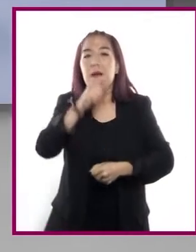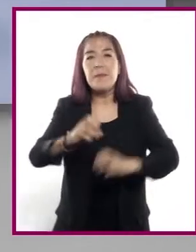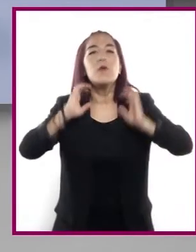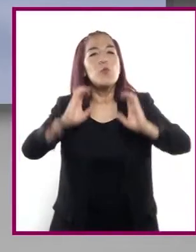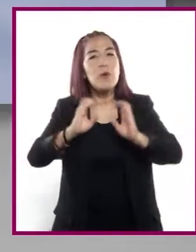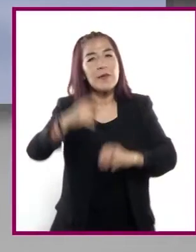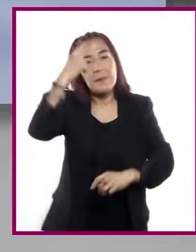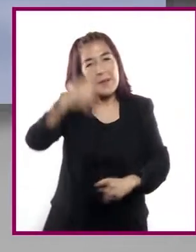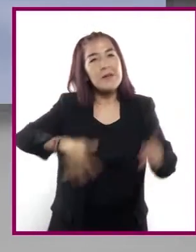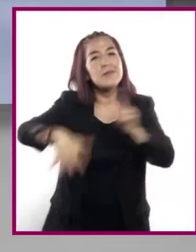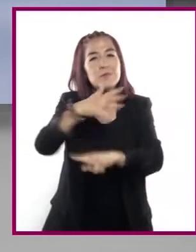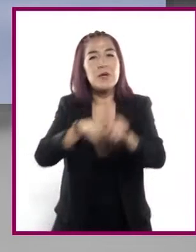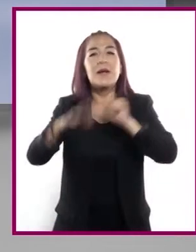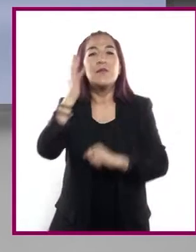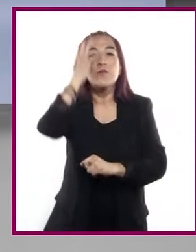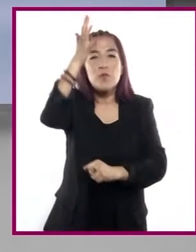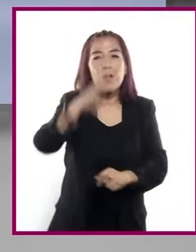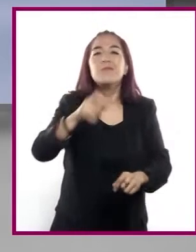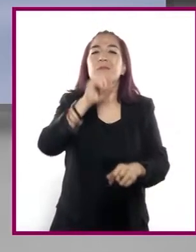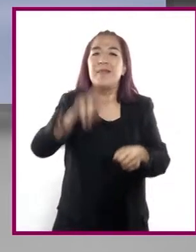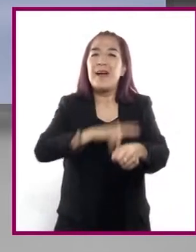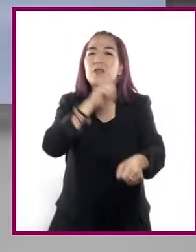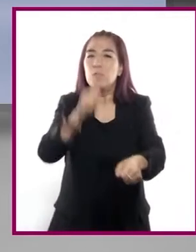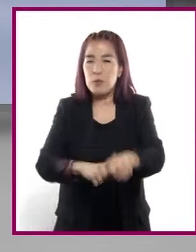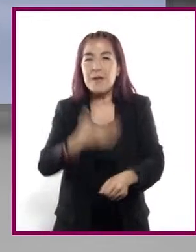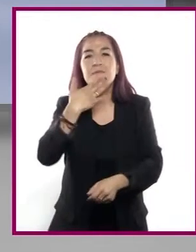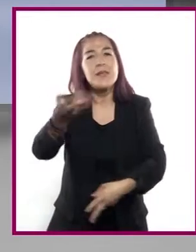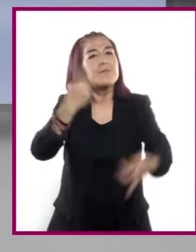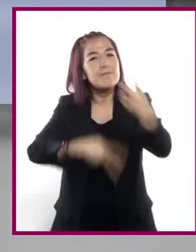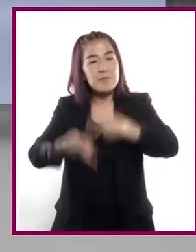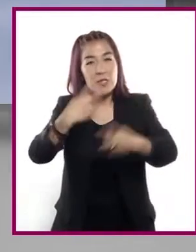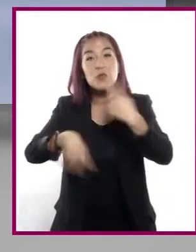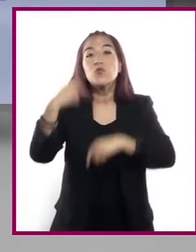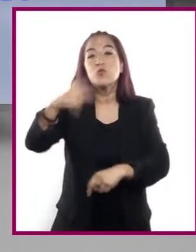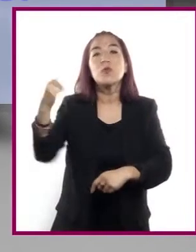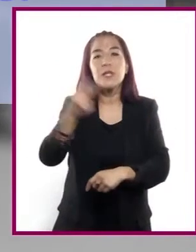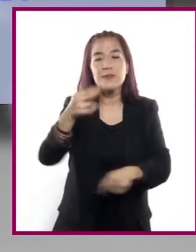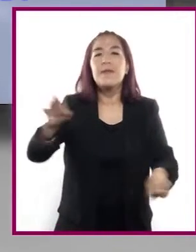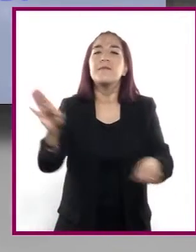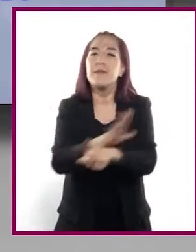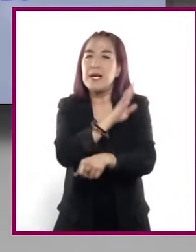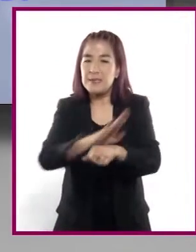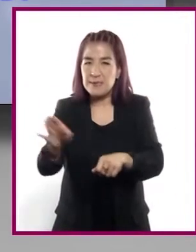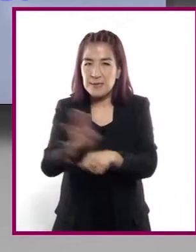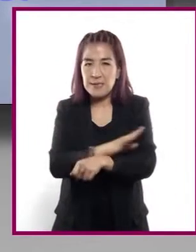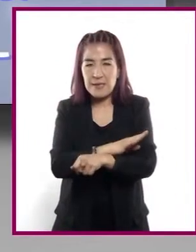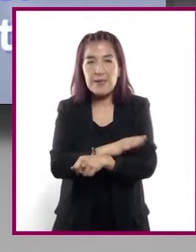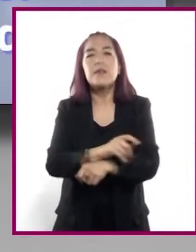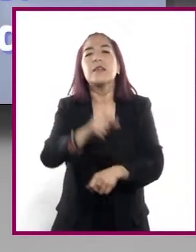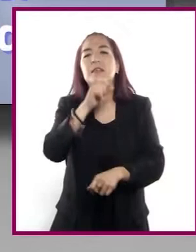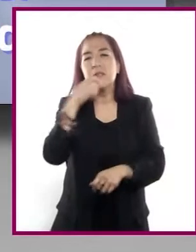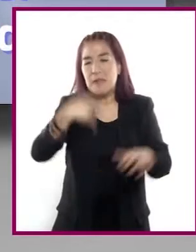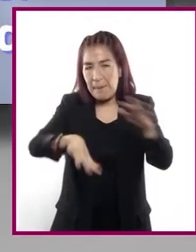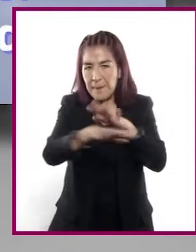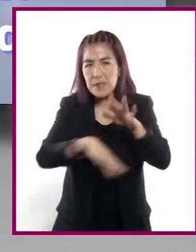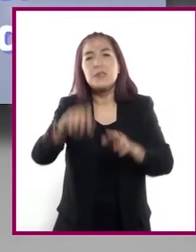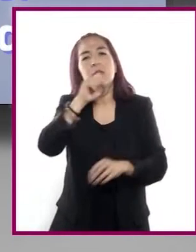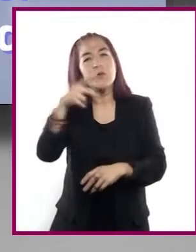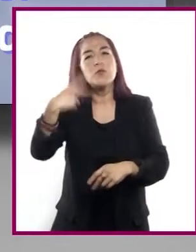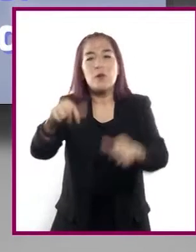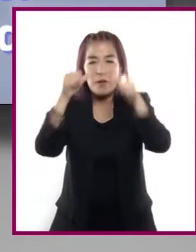la conservación del medio ambiente, la satisfacción de las necesidades básicas, el acceso a los servicios,